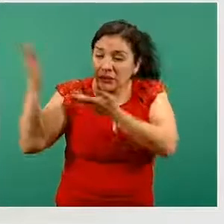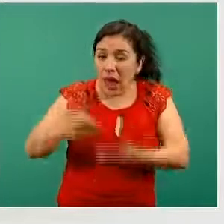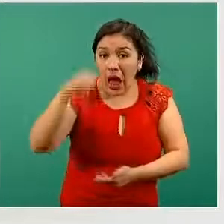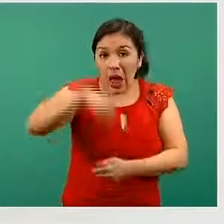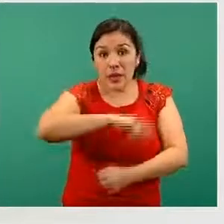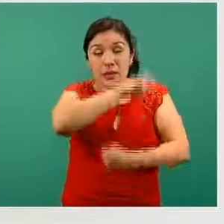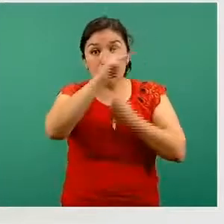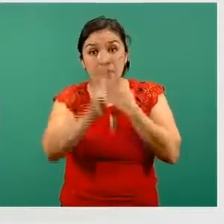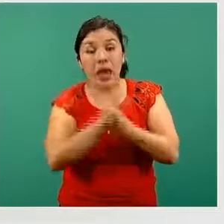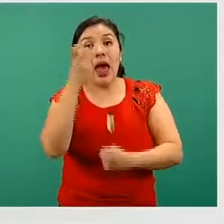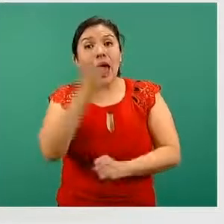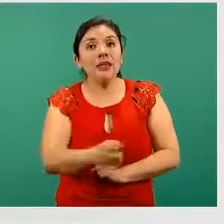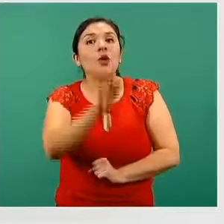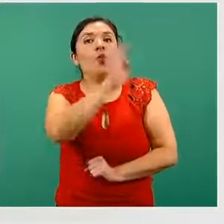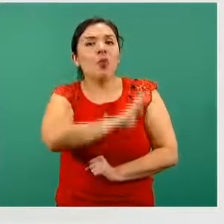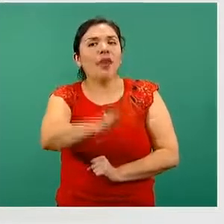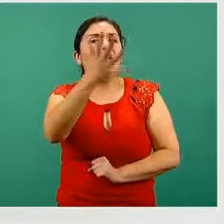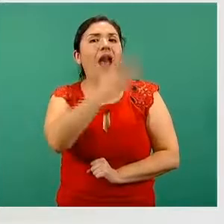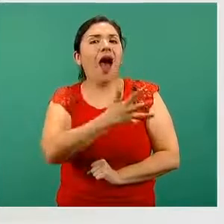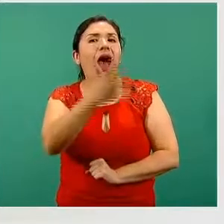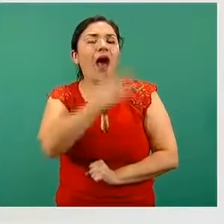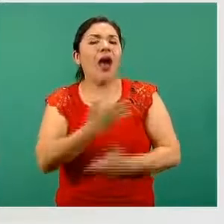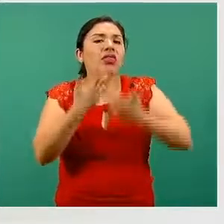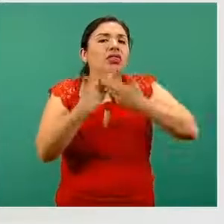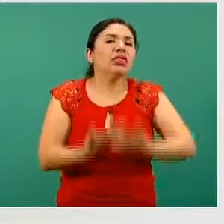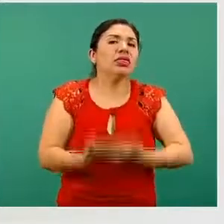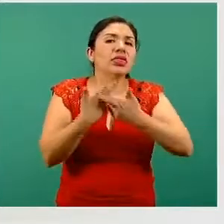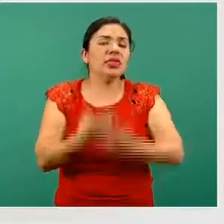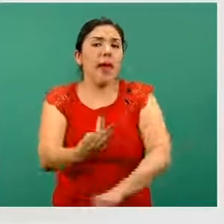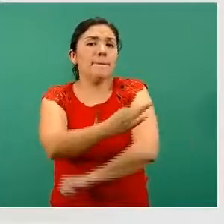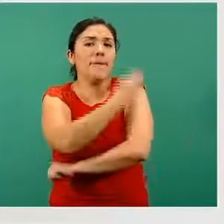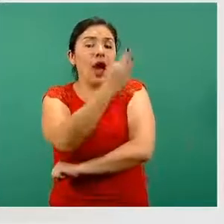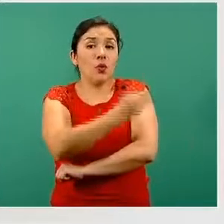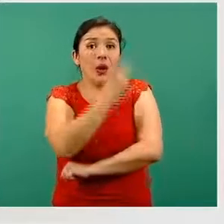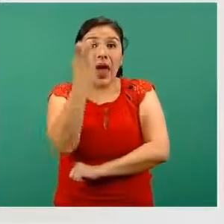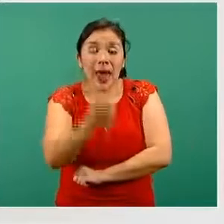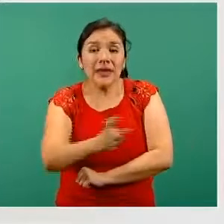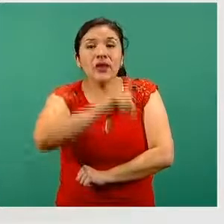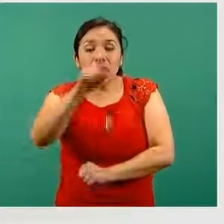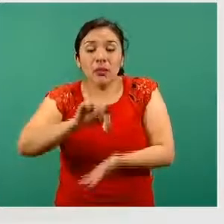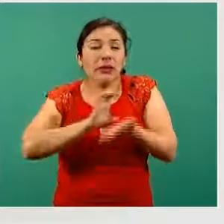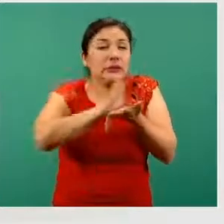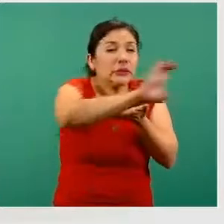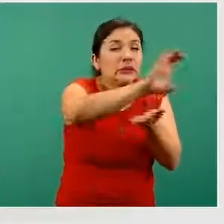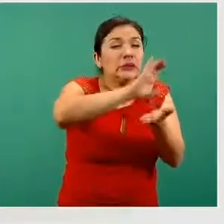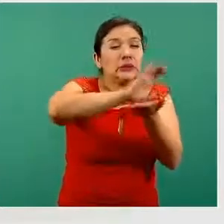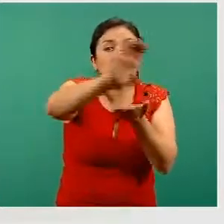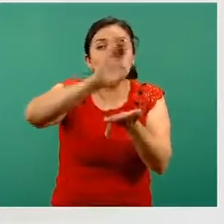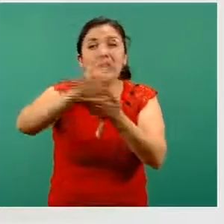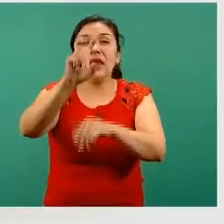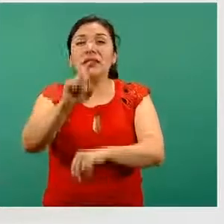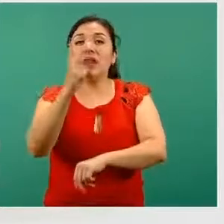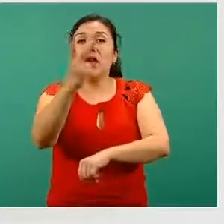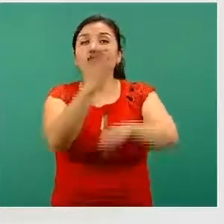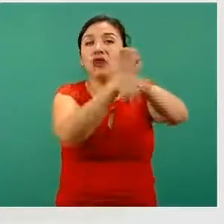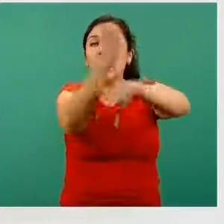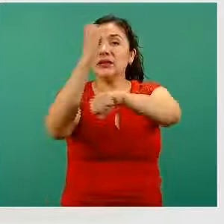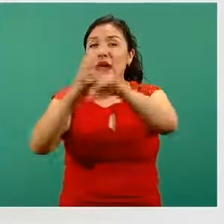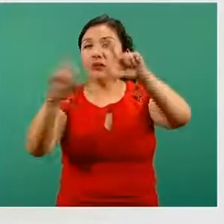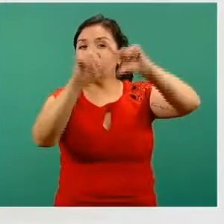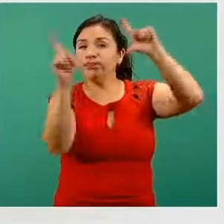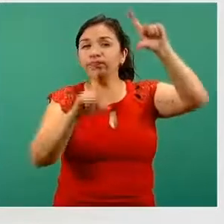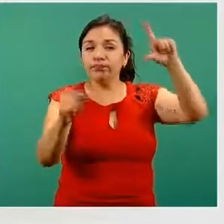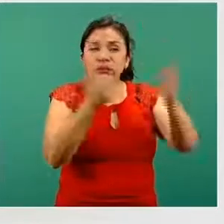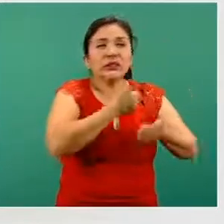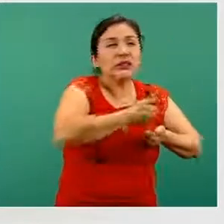lo tanto nos han dado disponibilidad de dosis para que a través de la distribución a cada una de las 32 entidades